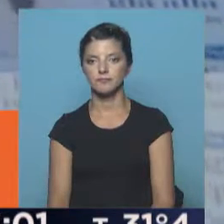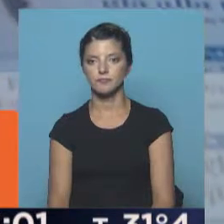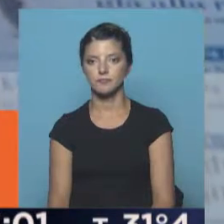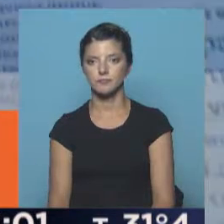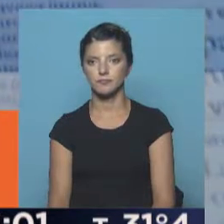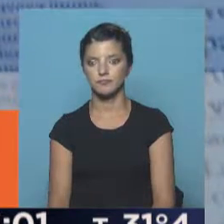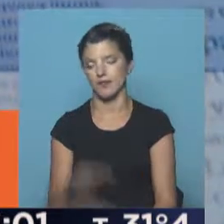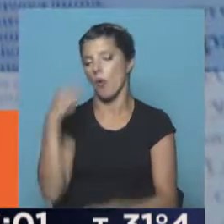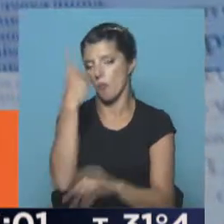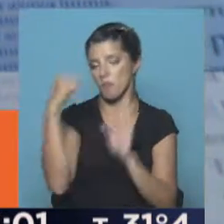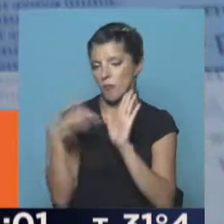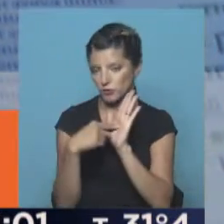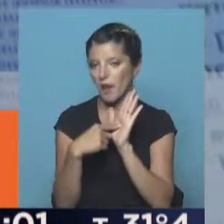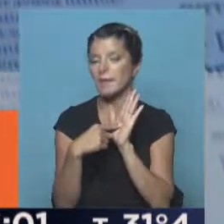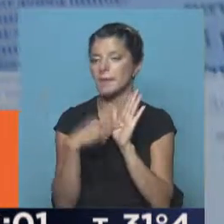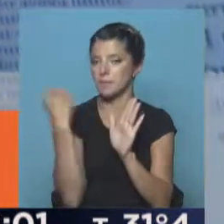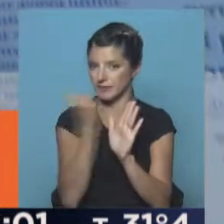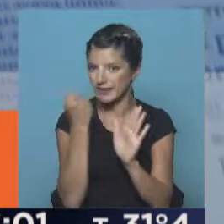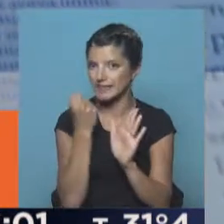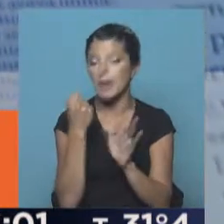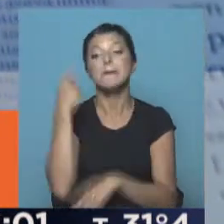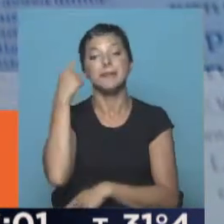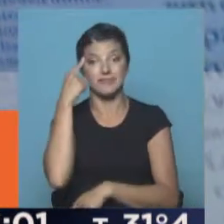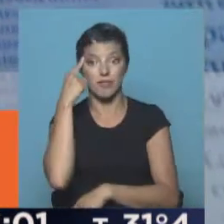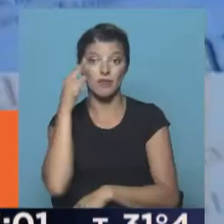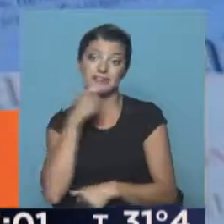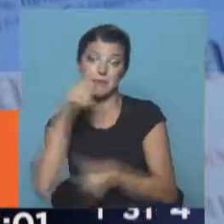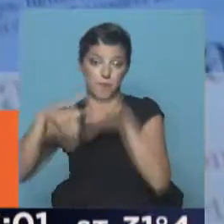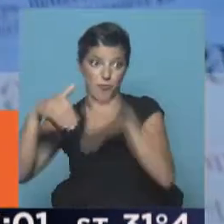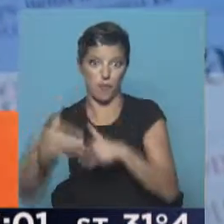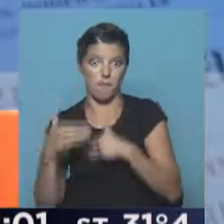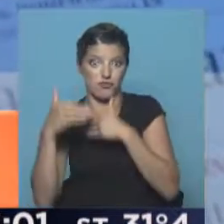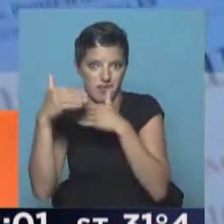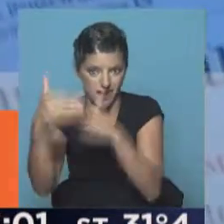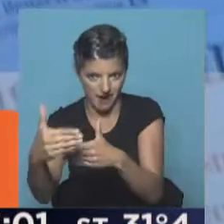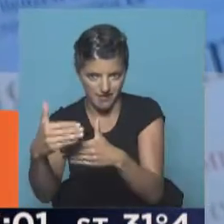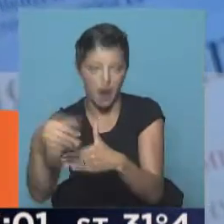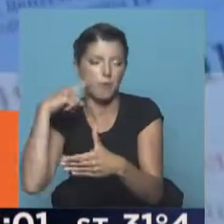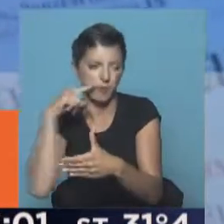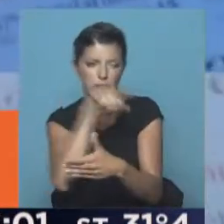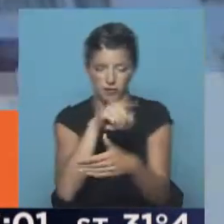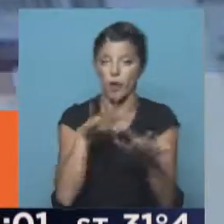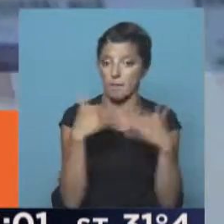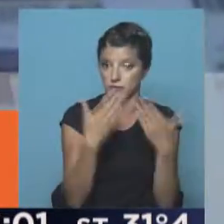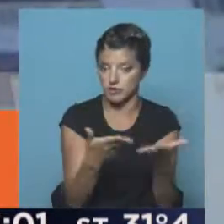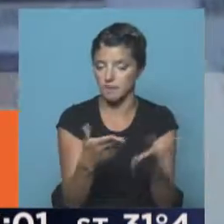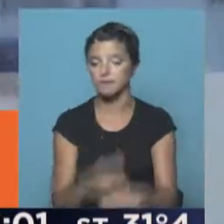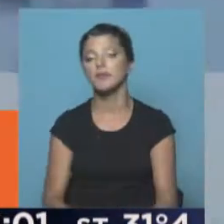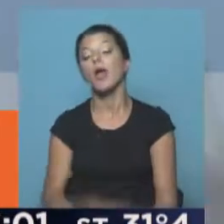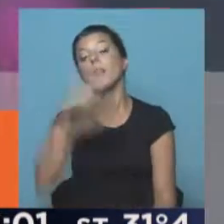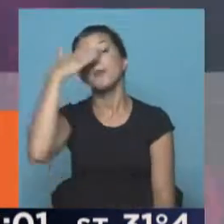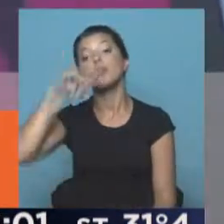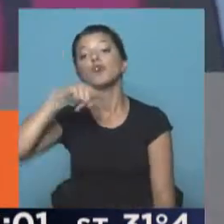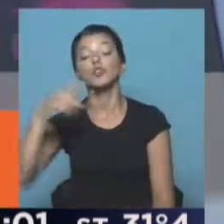es un factor que juega en favor de que las elecciones se posterguen. En favor de elecciones inmediatas, el reclamo que ya se ha mencionado aquí,